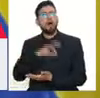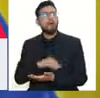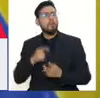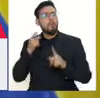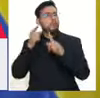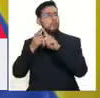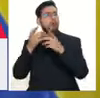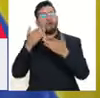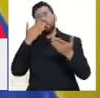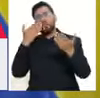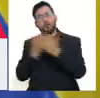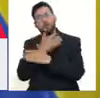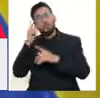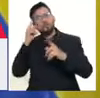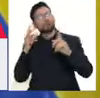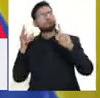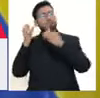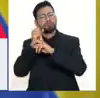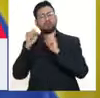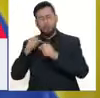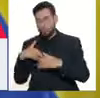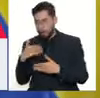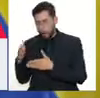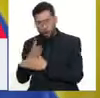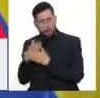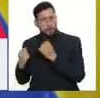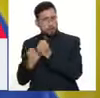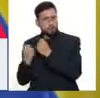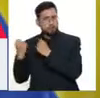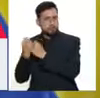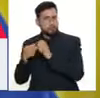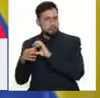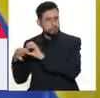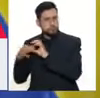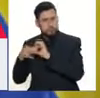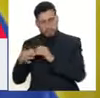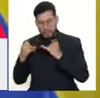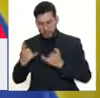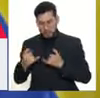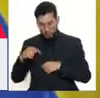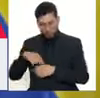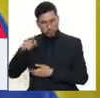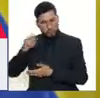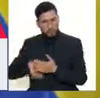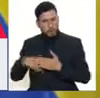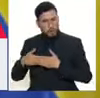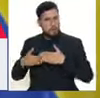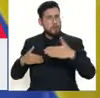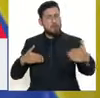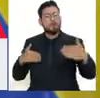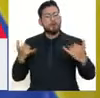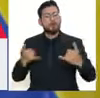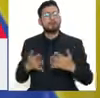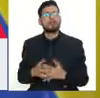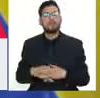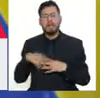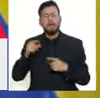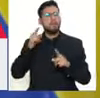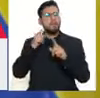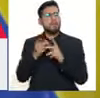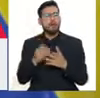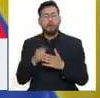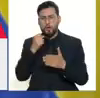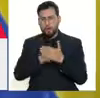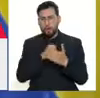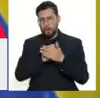alcanzar nuevos niveles de colaboración e integración a partir de la cooperación específica en materia